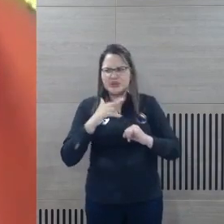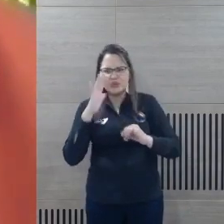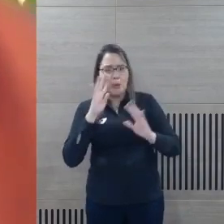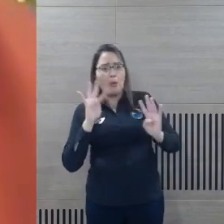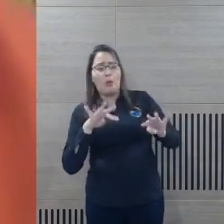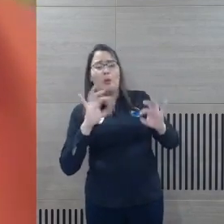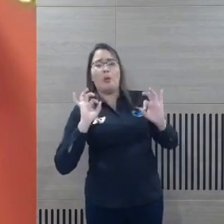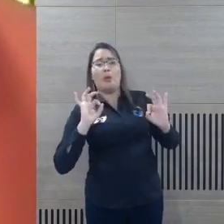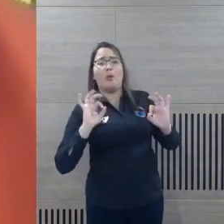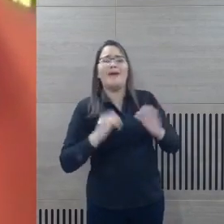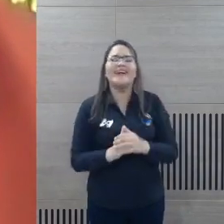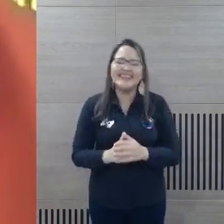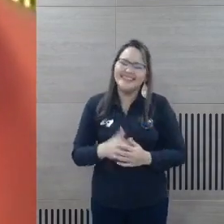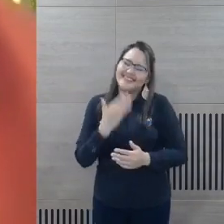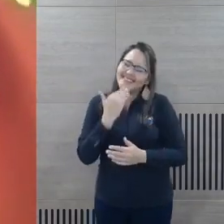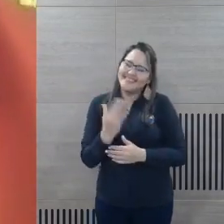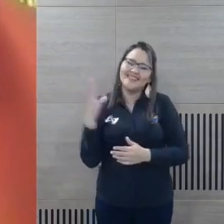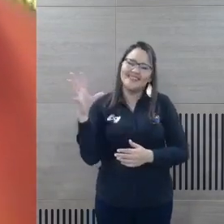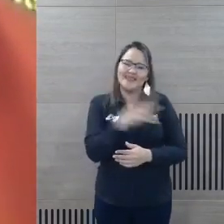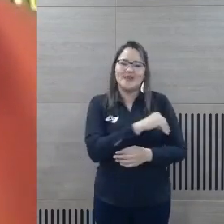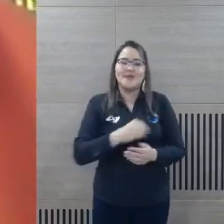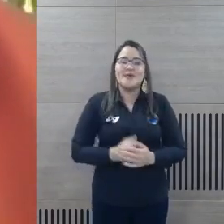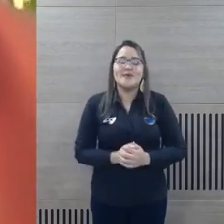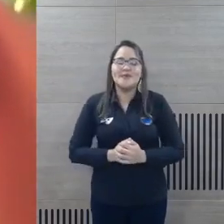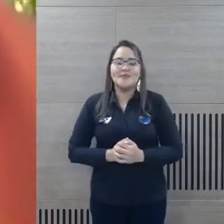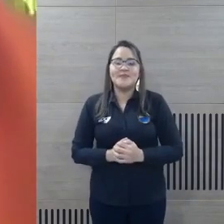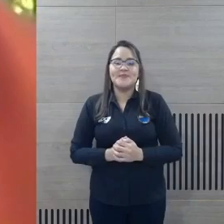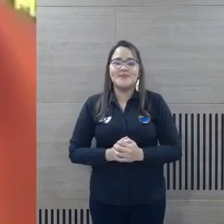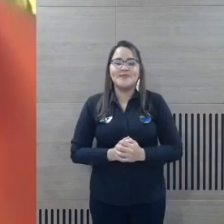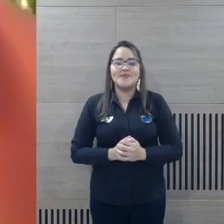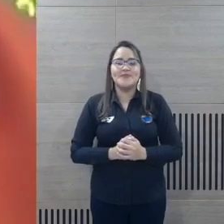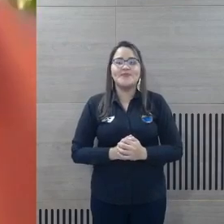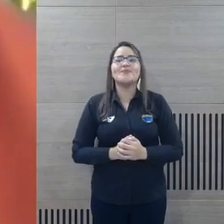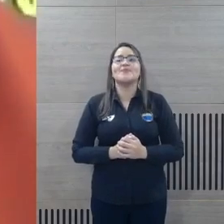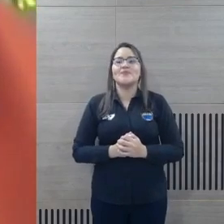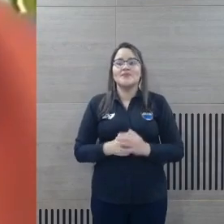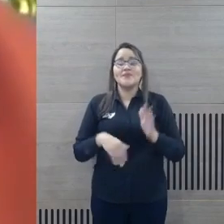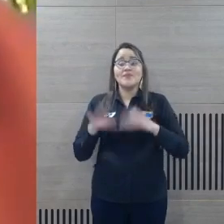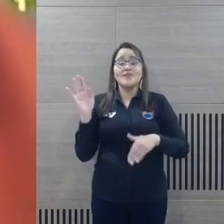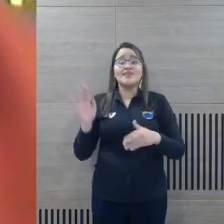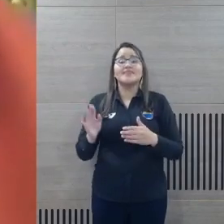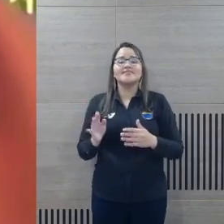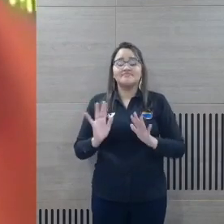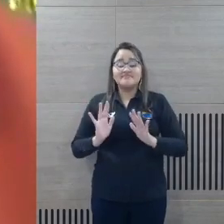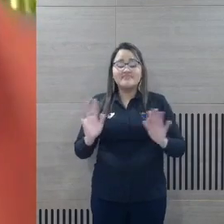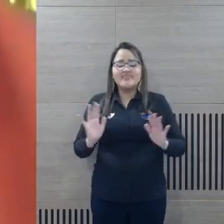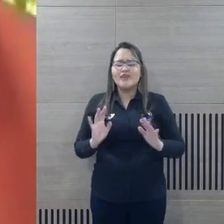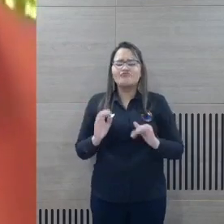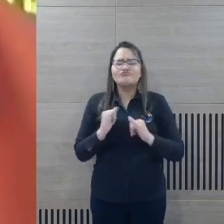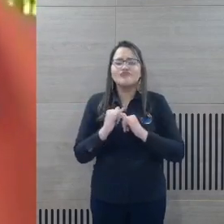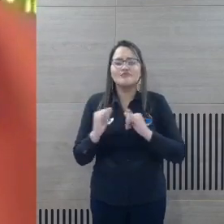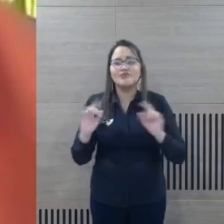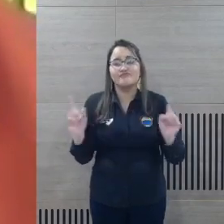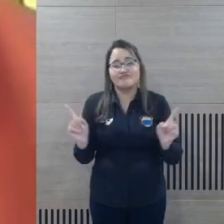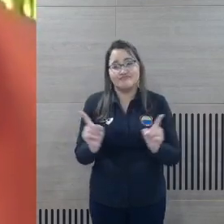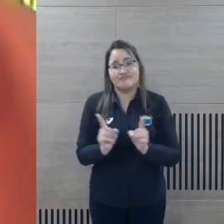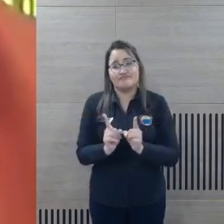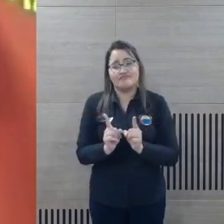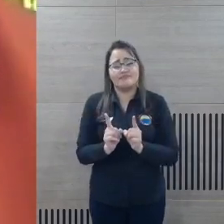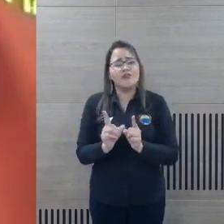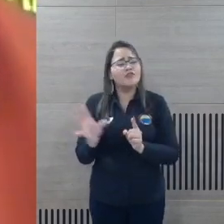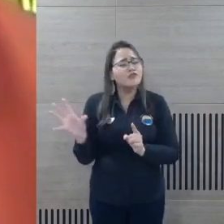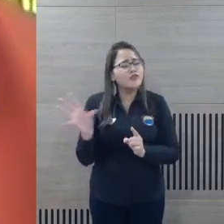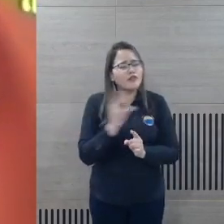estas palabras, finalizo añadiendo que todos los sacrificios, el esfuerzo y el arduo trabajo valieron la